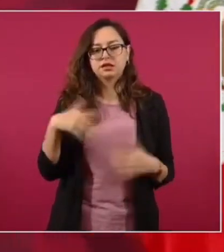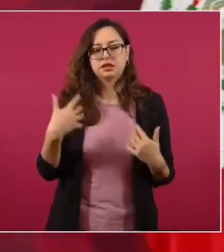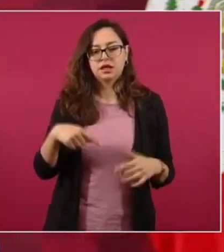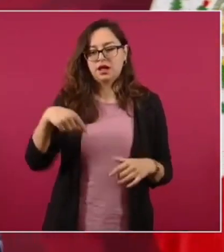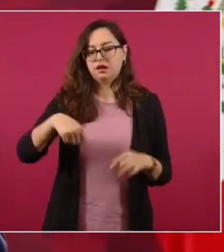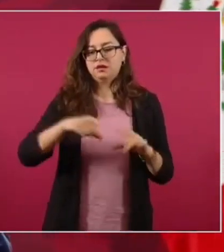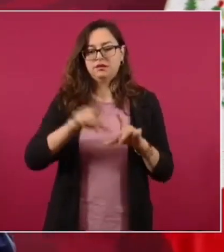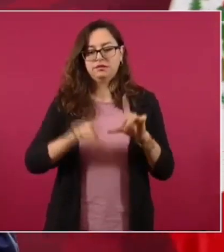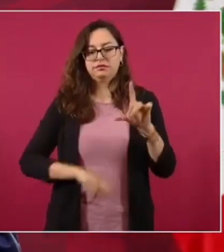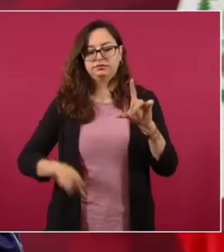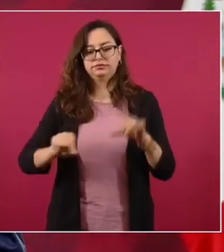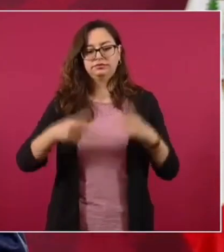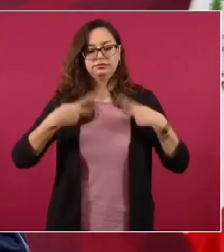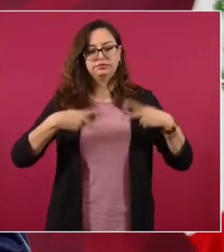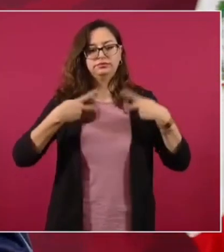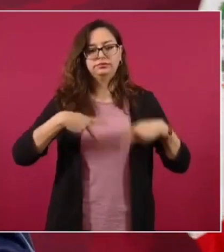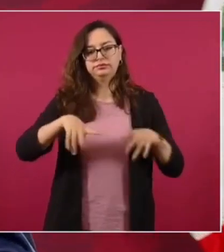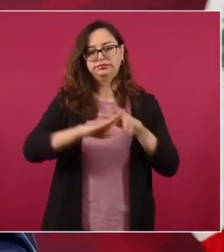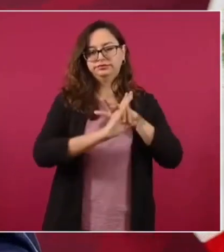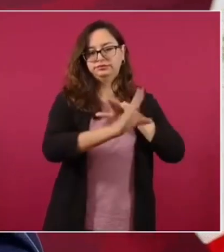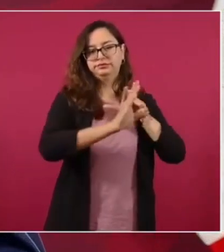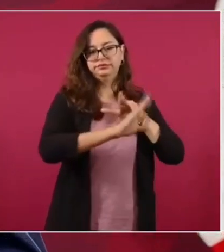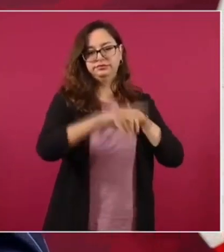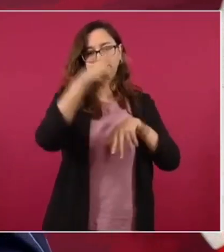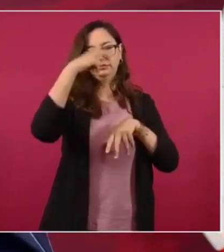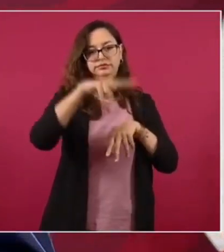5,000 millones de dólares